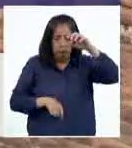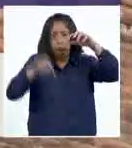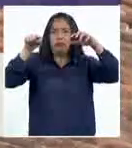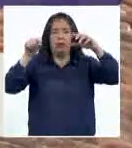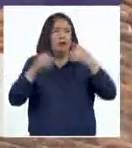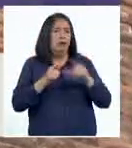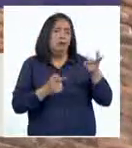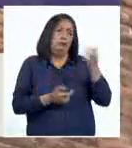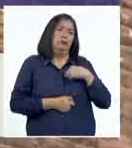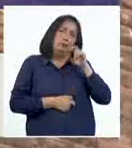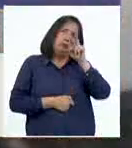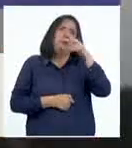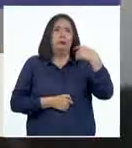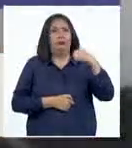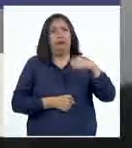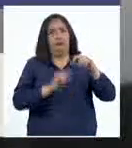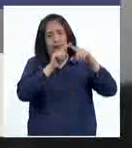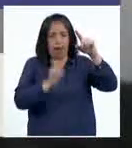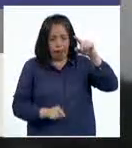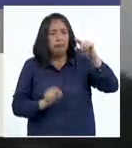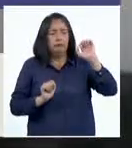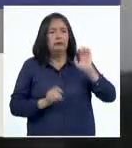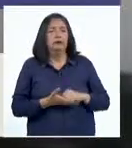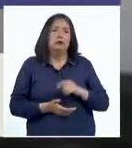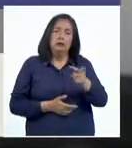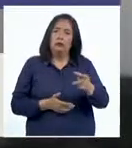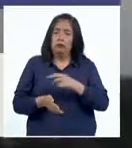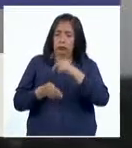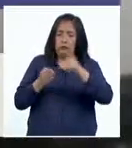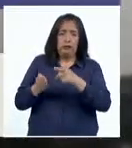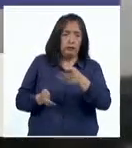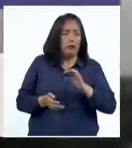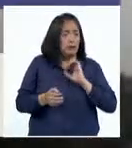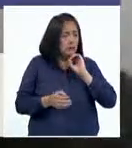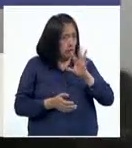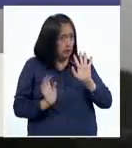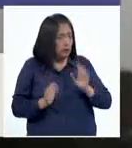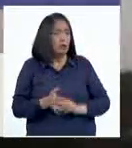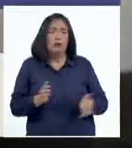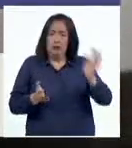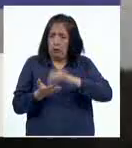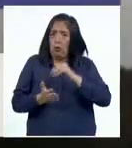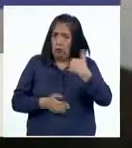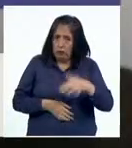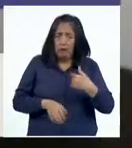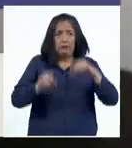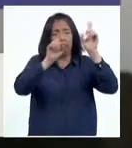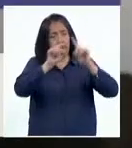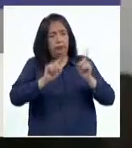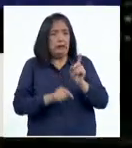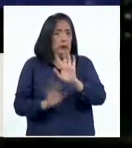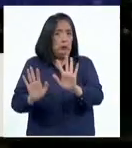de todas maneras a tierra, pues, ¿no? Los especialistas señalan que de repetirse el fenómeno, no se